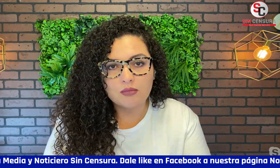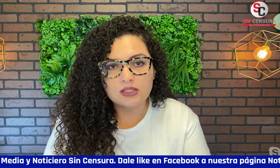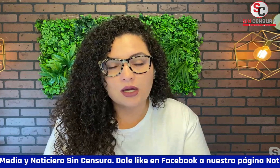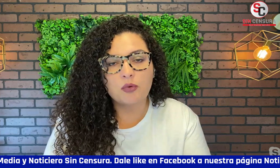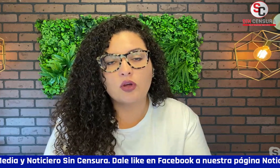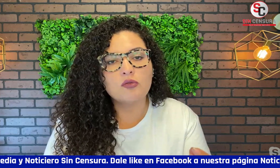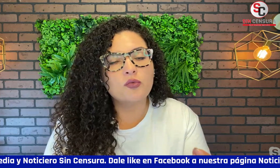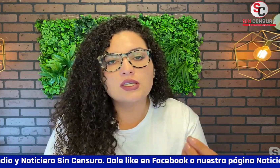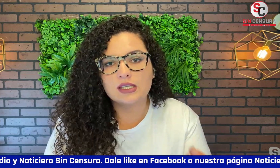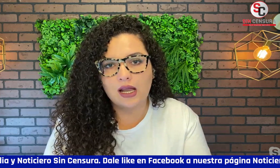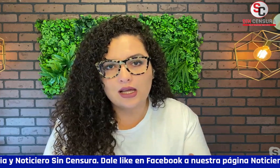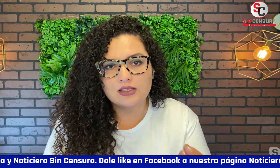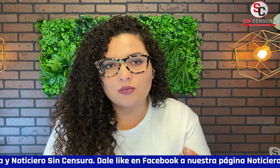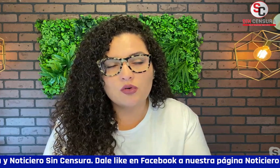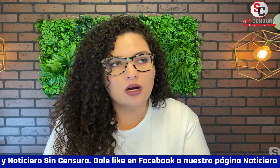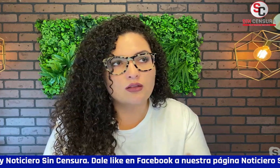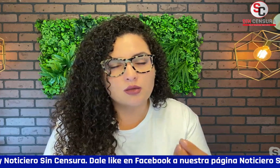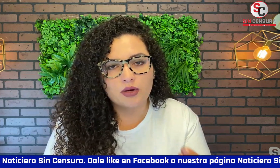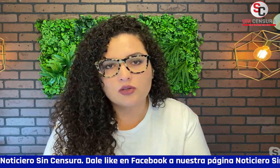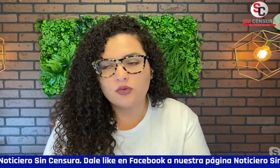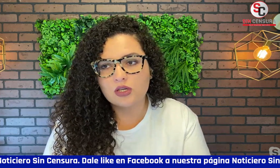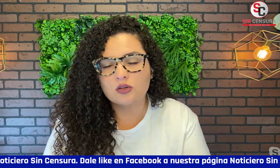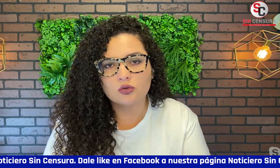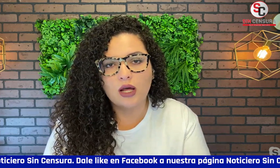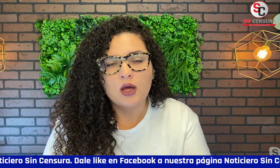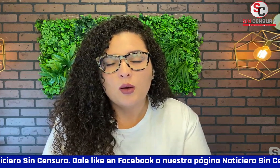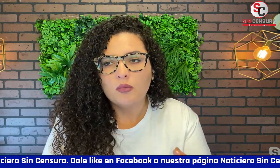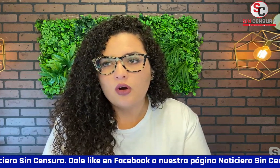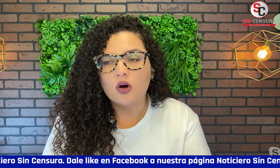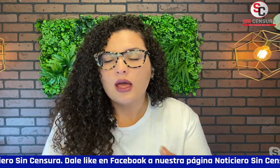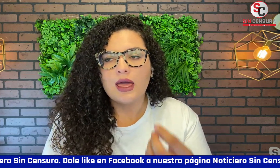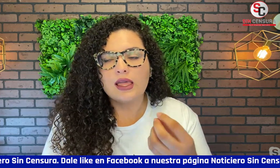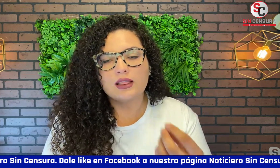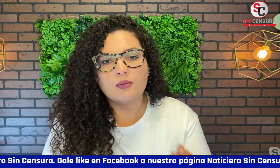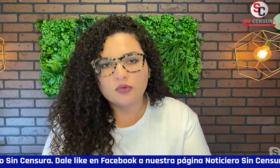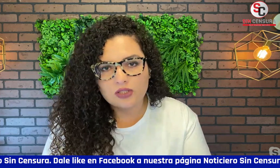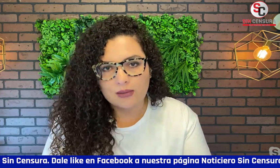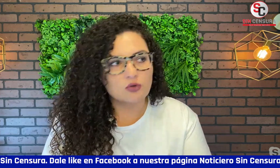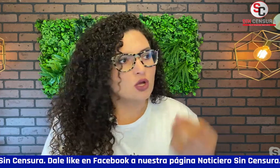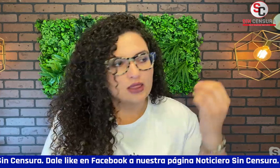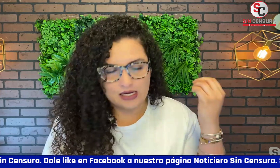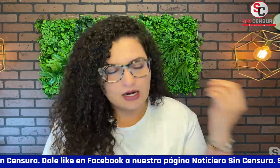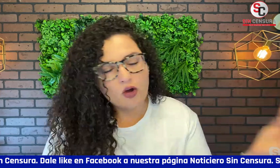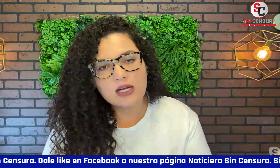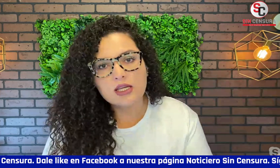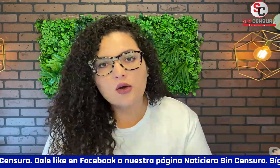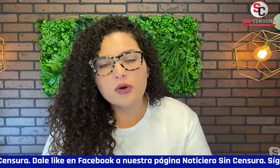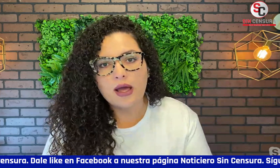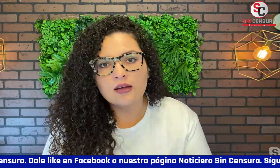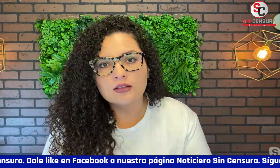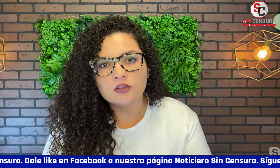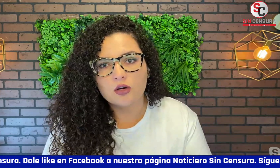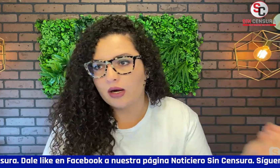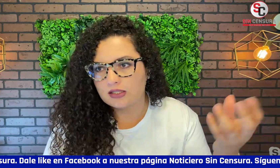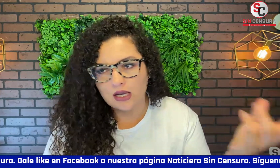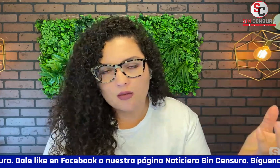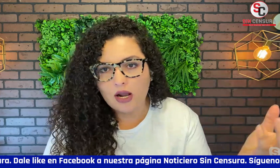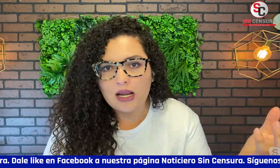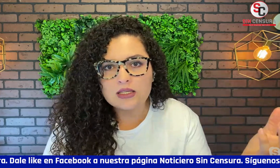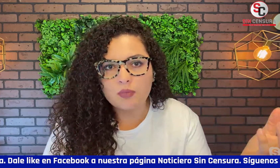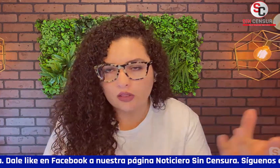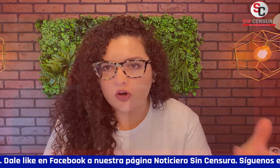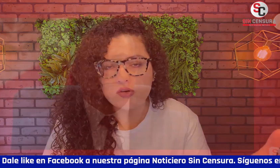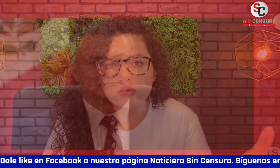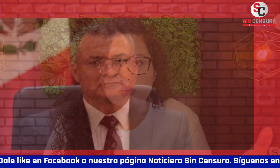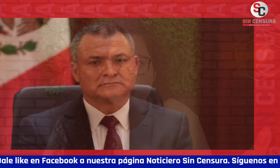tiene que investigar, pero que un fiscal esté involucrado en desaparición forzada y tortura, bueno, ¿en qué tiempos estamos? ¿De Genaro García Luna con Marisela